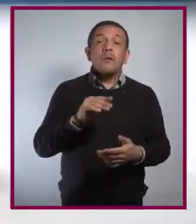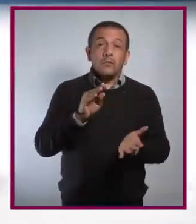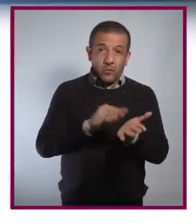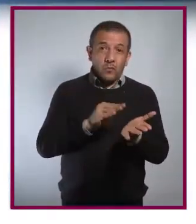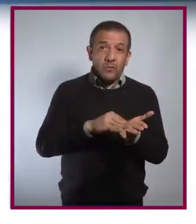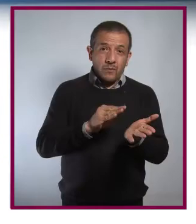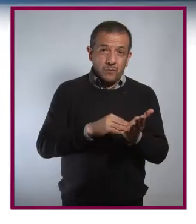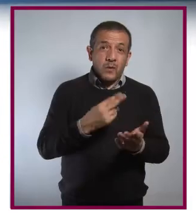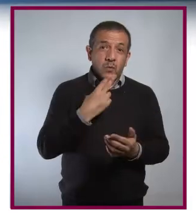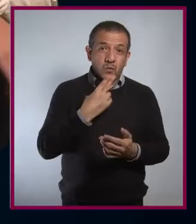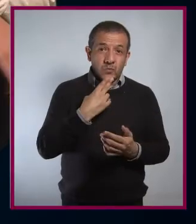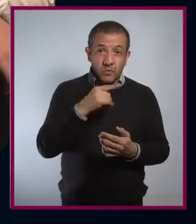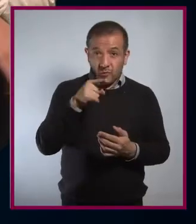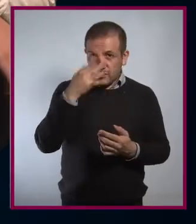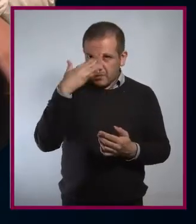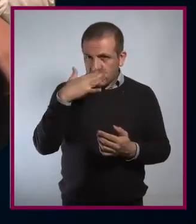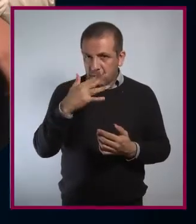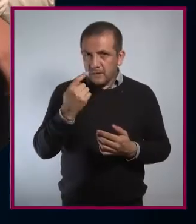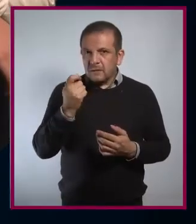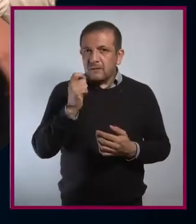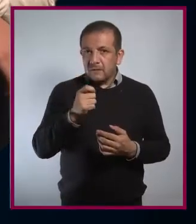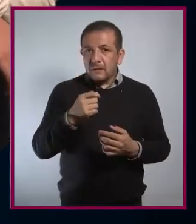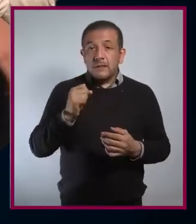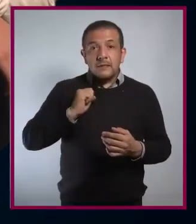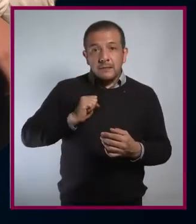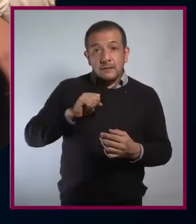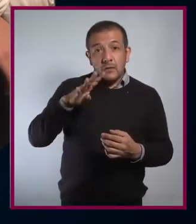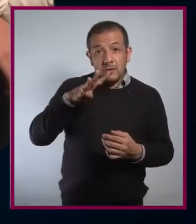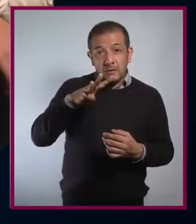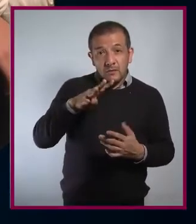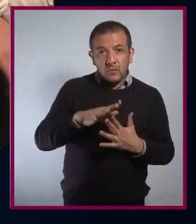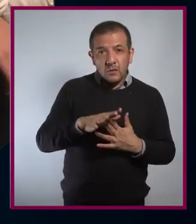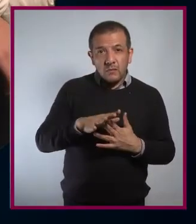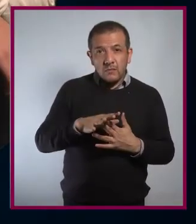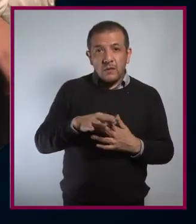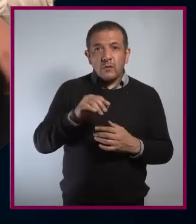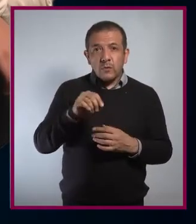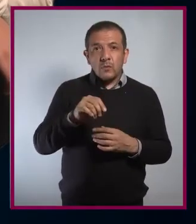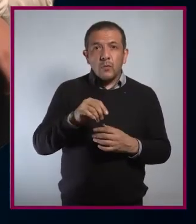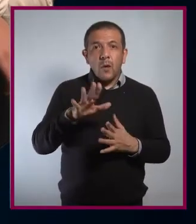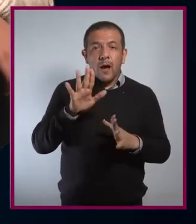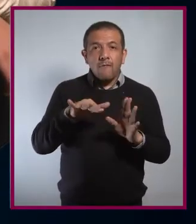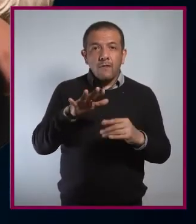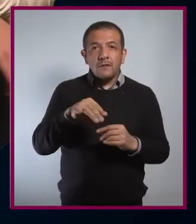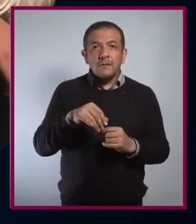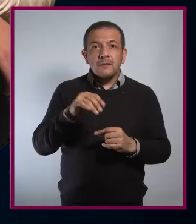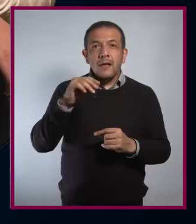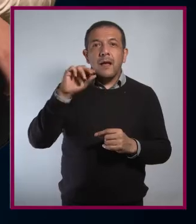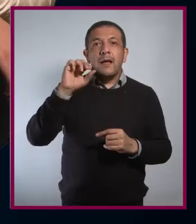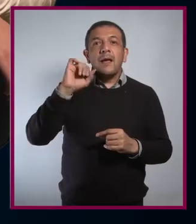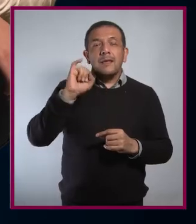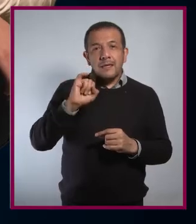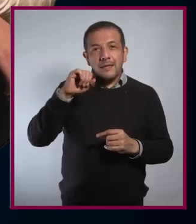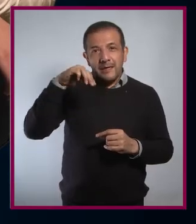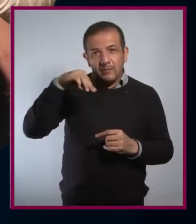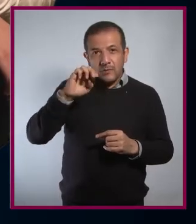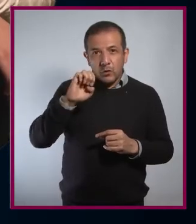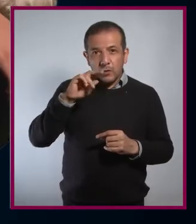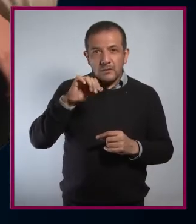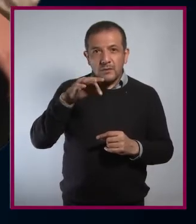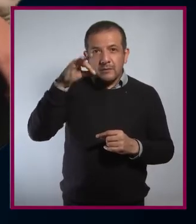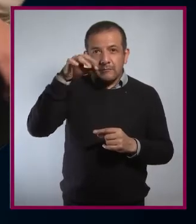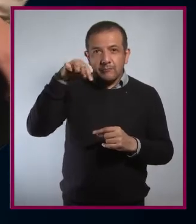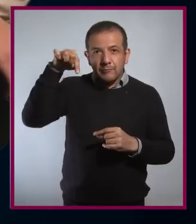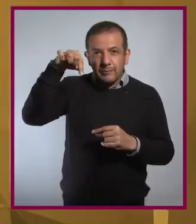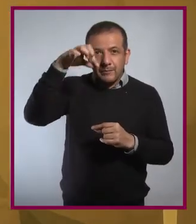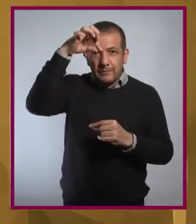aquellas sustancias. ¿Sabías que durante el siglo XIX llegaron a usar la hipnosis como un método popular para el tratamiento del dolor?